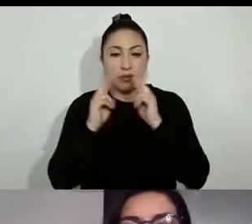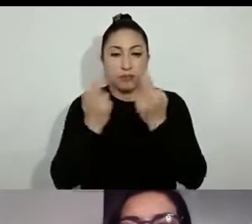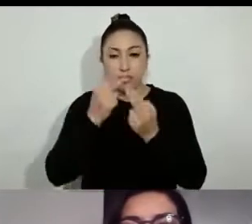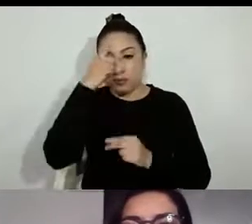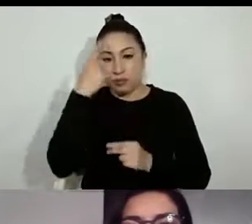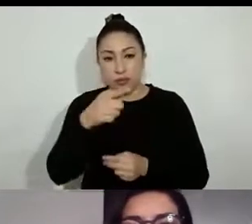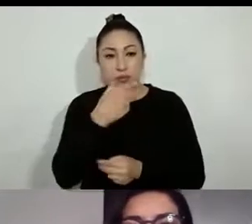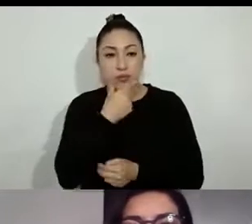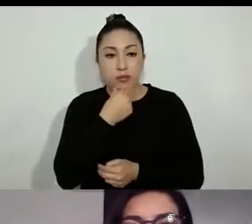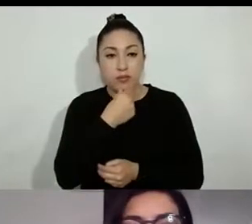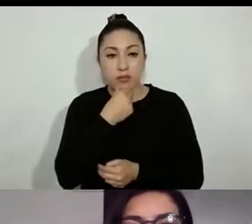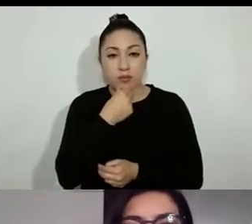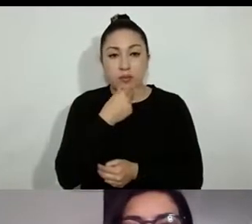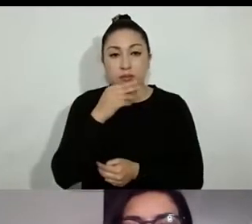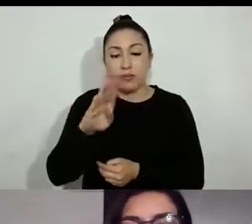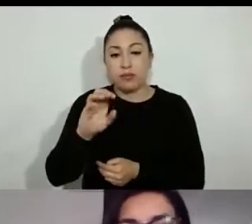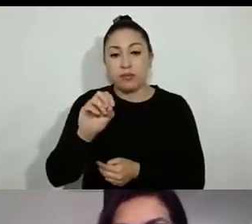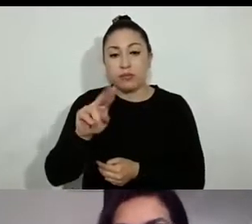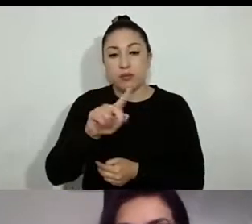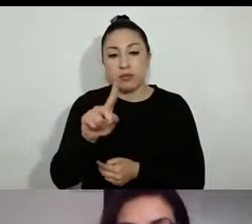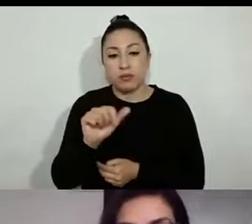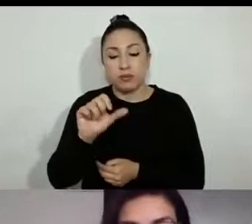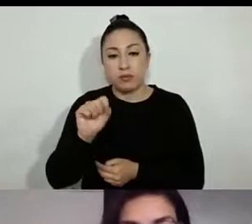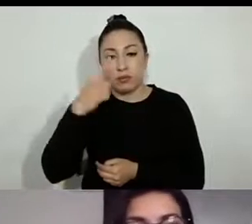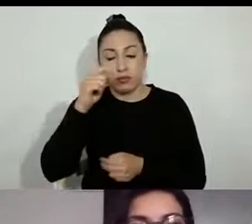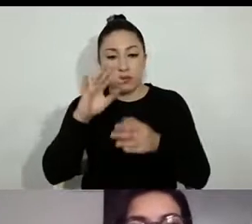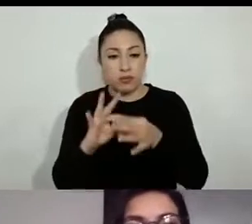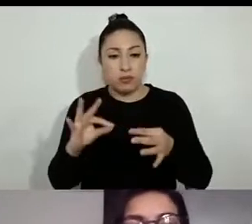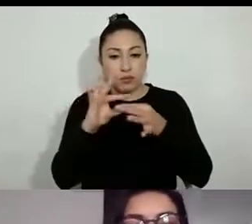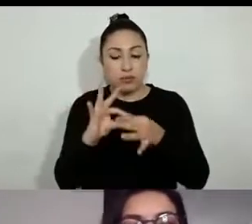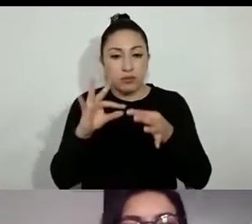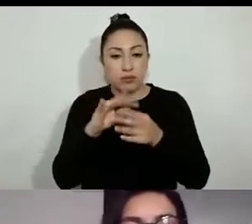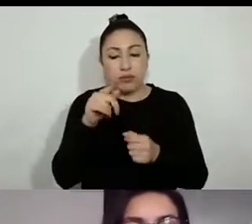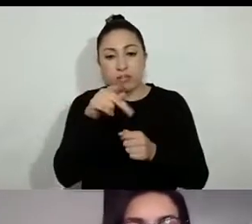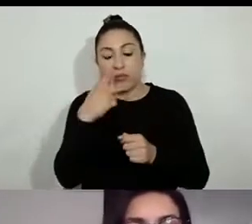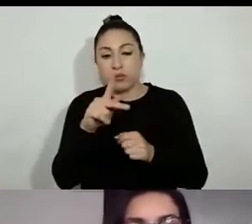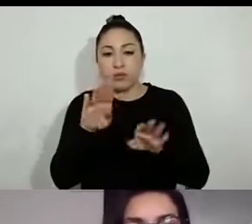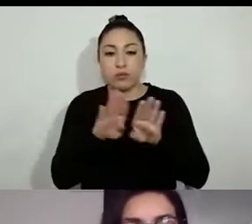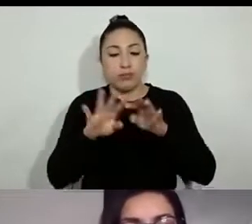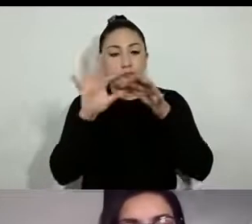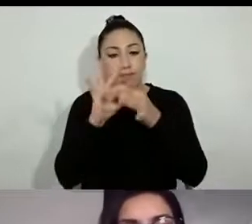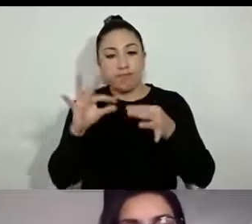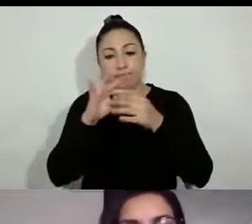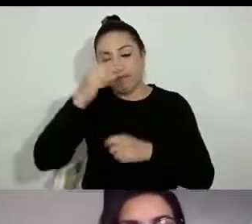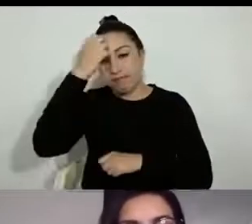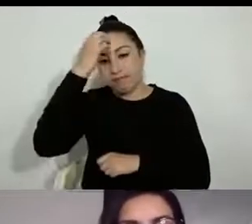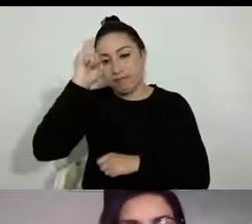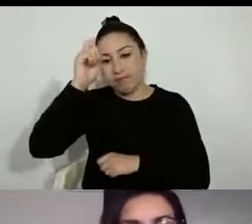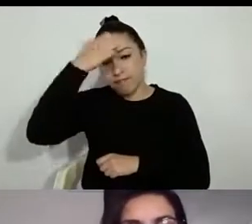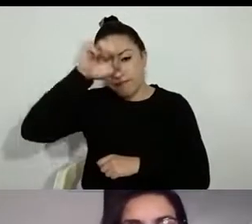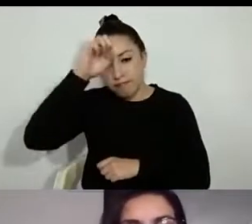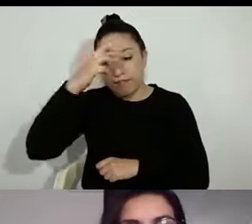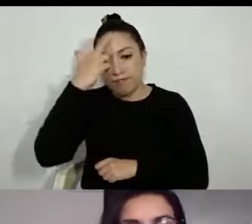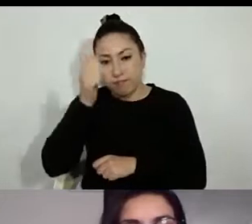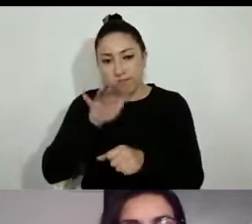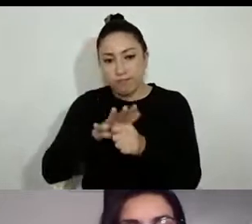ciudadano Bouzas Ortiz tome el uso de la voz para refrendar su compromiso, así como exponer las razones y consideraciones